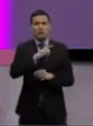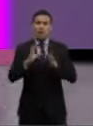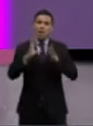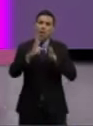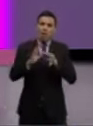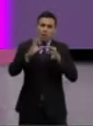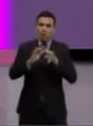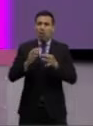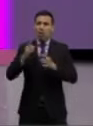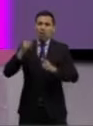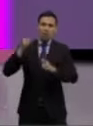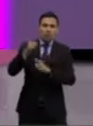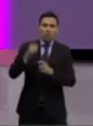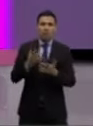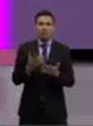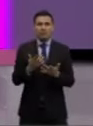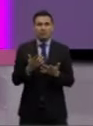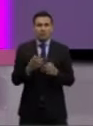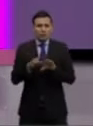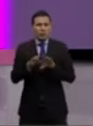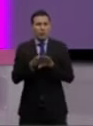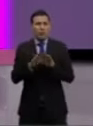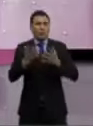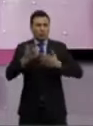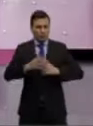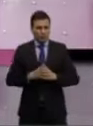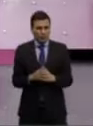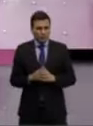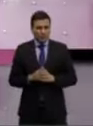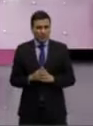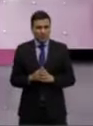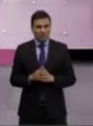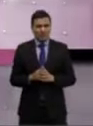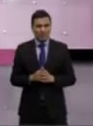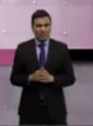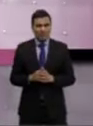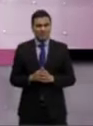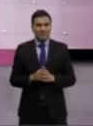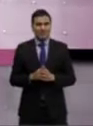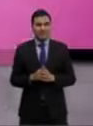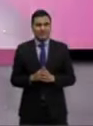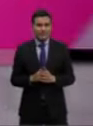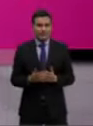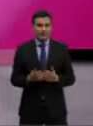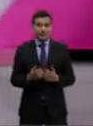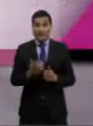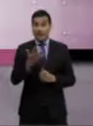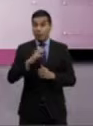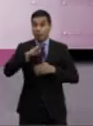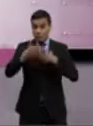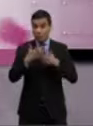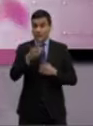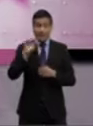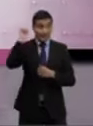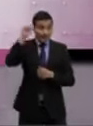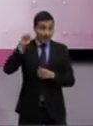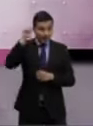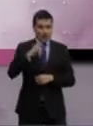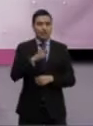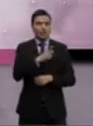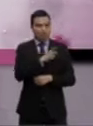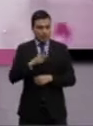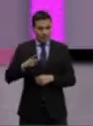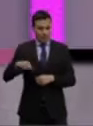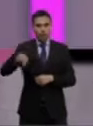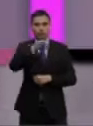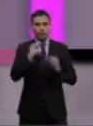incluso le llama y pide a los servidores, a la gente que pues lincha a los servidores públicos. Este 10 de abril hay que salir a las